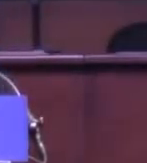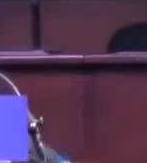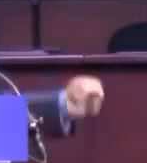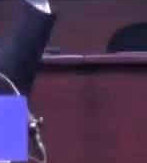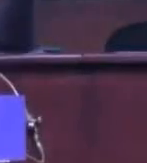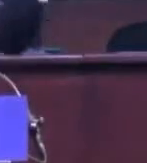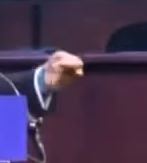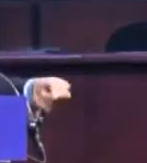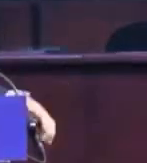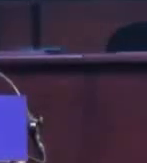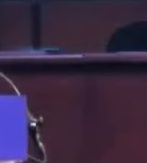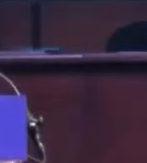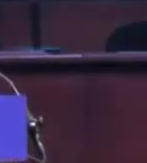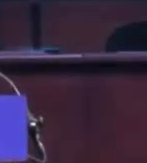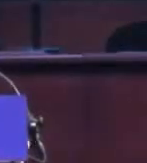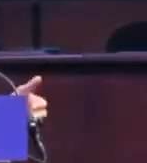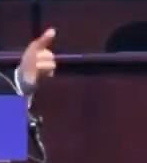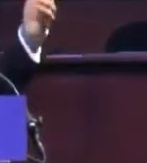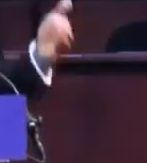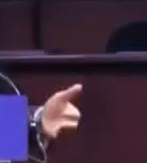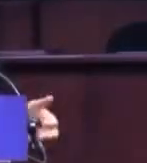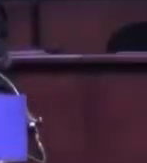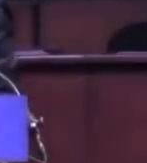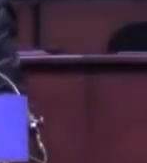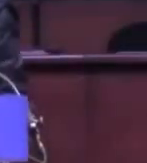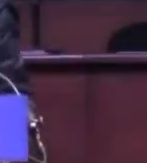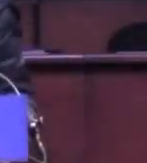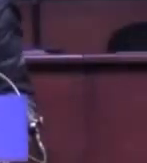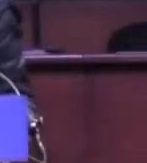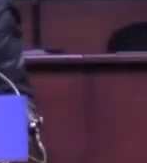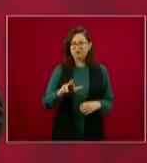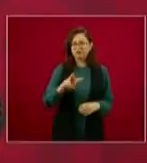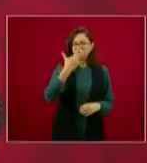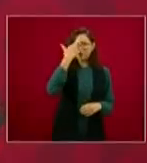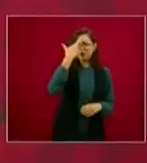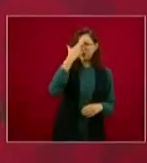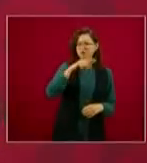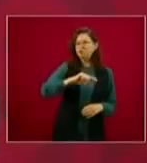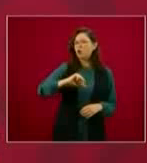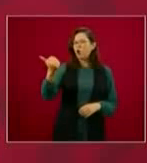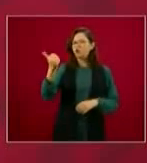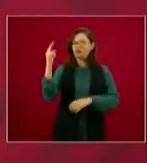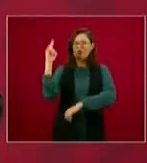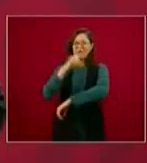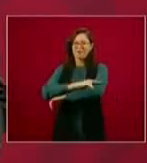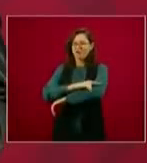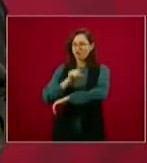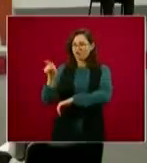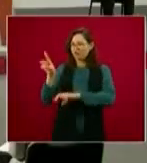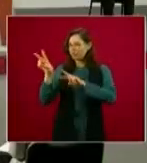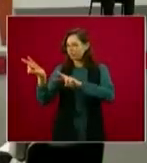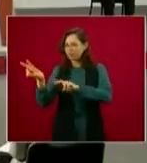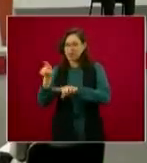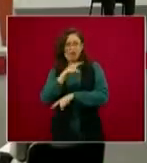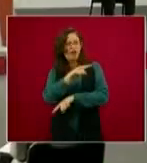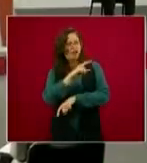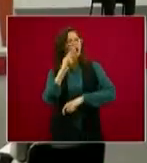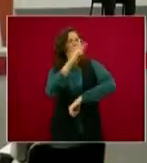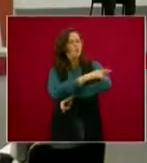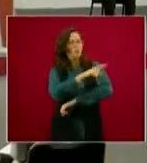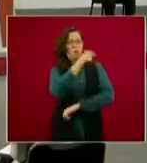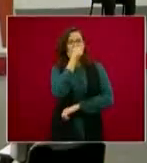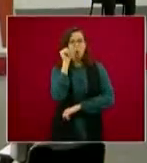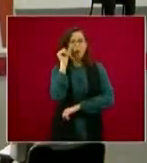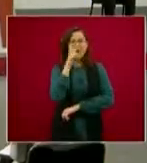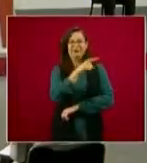hija se le huye. Ya, mamá, aliviánate. No se te olvide que tú primero te casaste con un primogénito. ¡Ah, qué